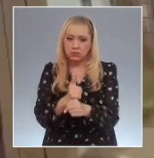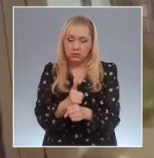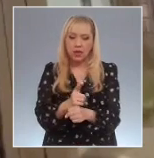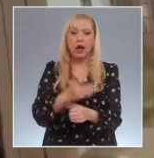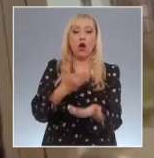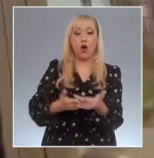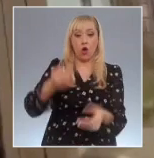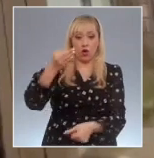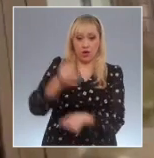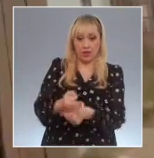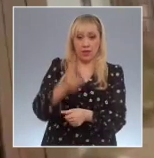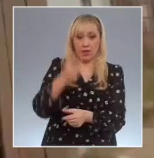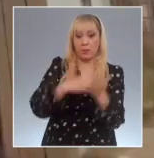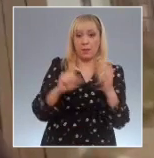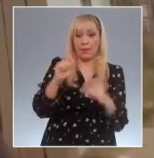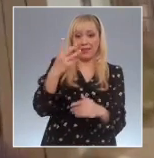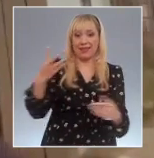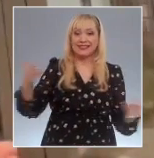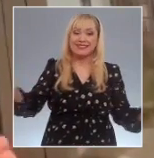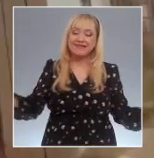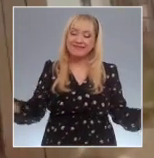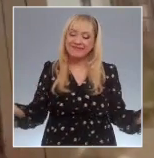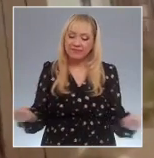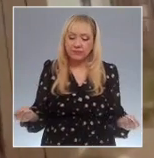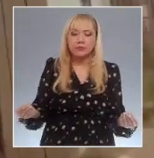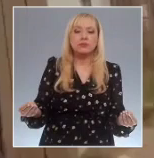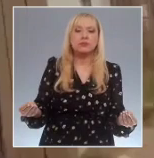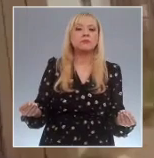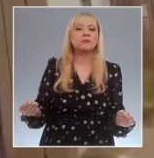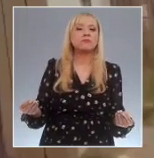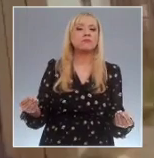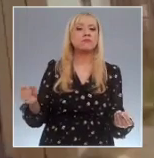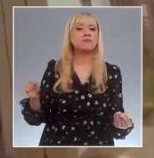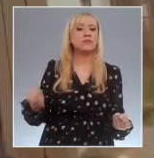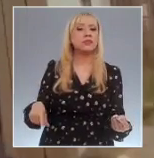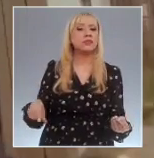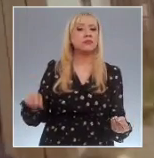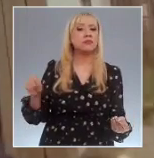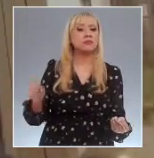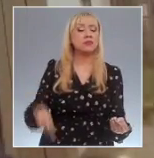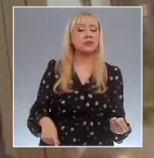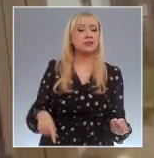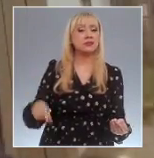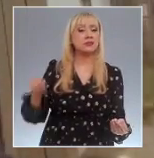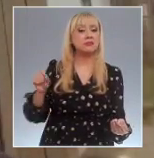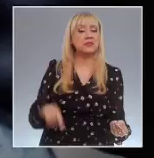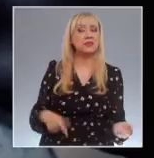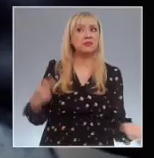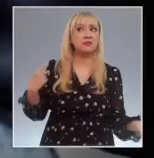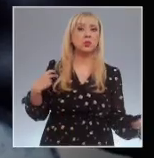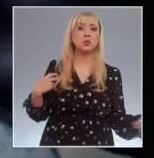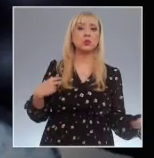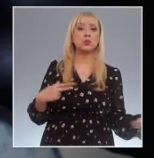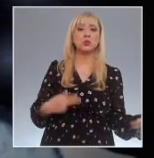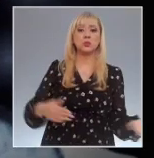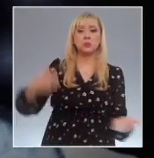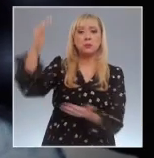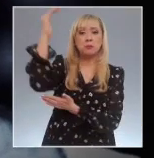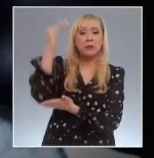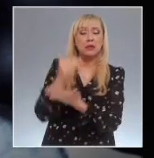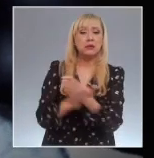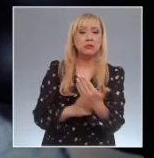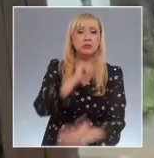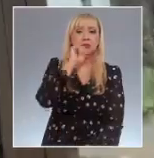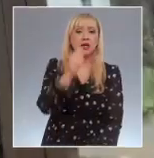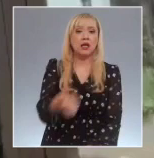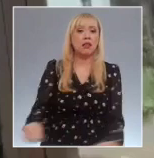vigente esta generalización de la tortura en la investigación de delitos. En un seminario